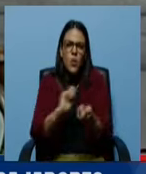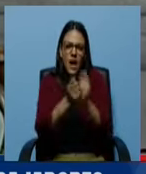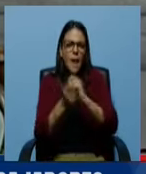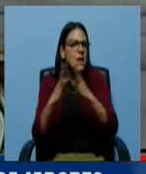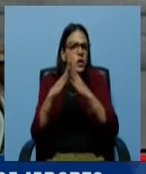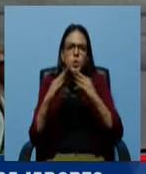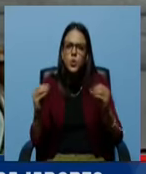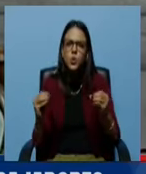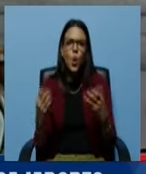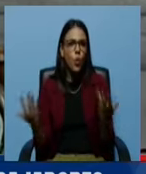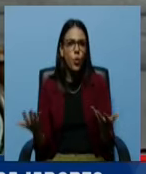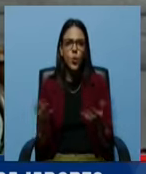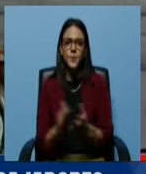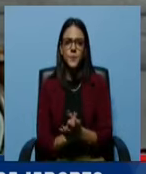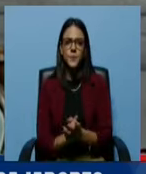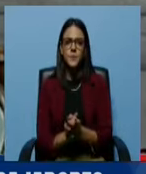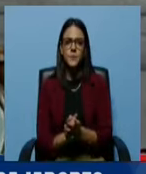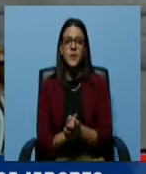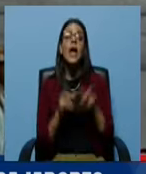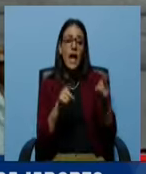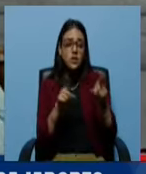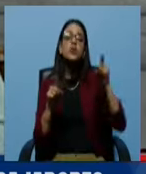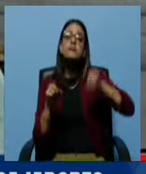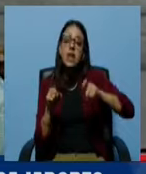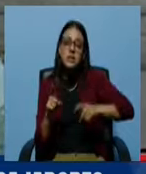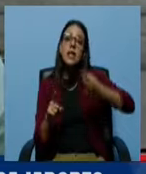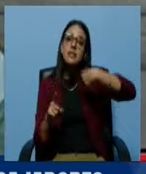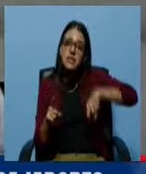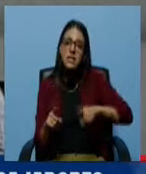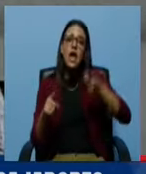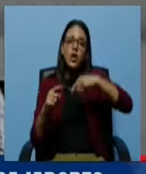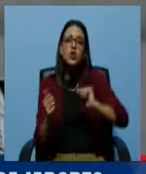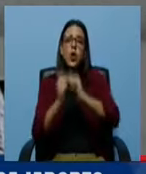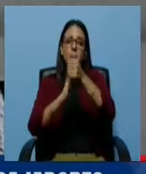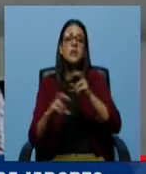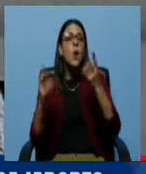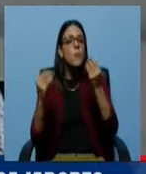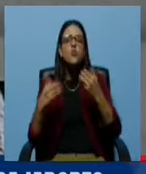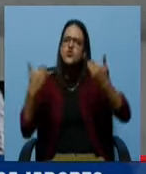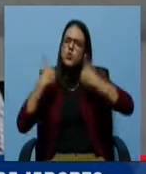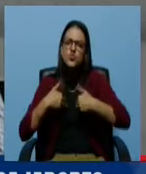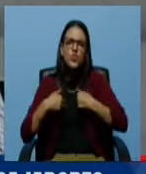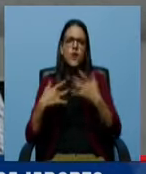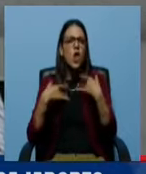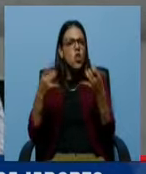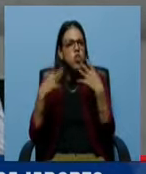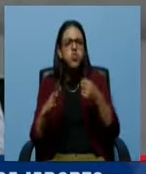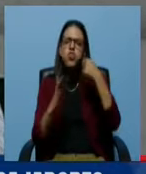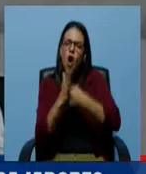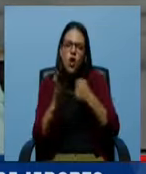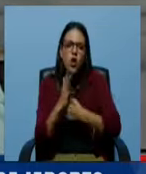todo. Eso es necesario. Hemos pasado por tiempos de mucho sufrimiento y dolor,